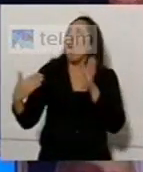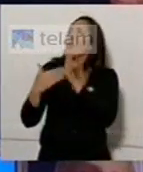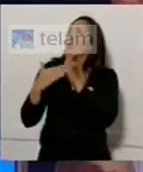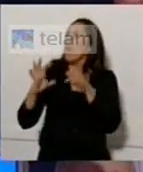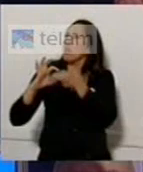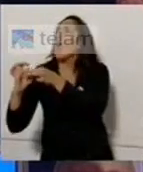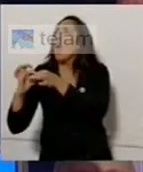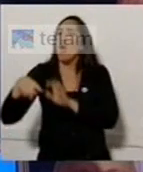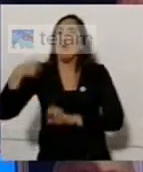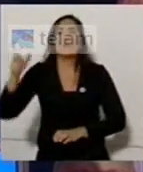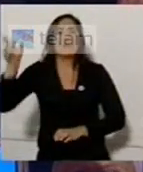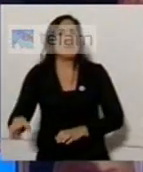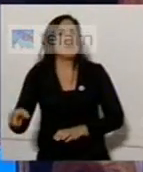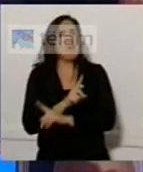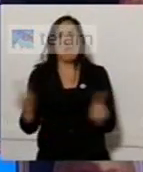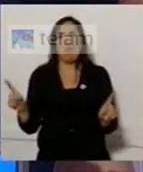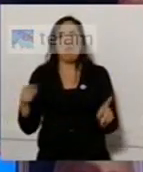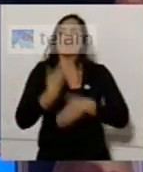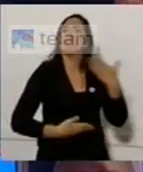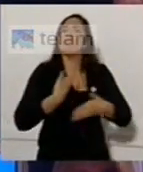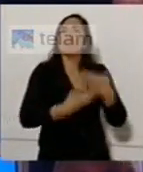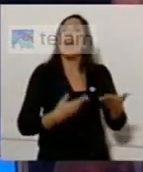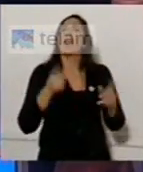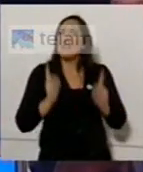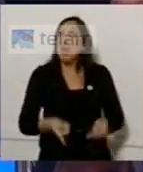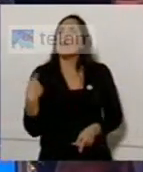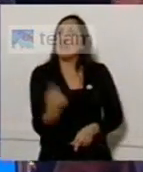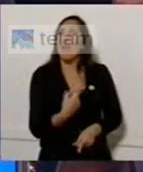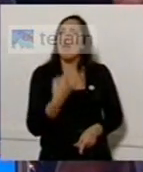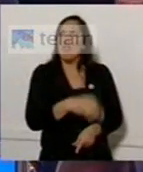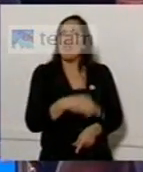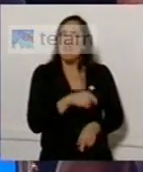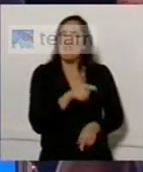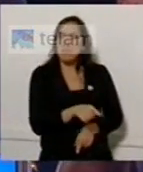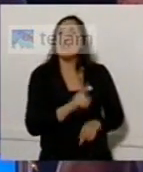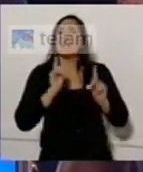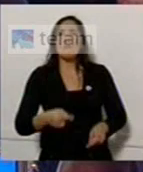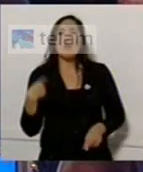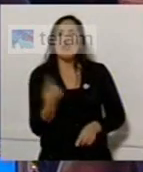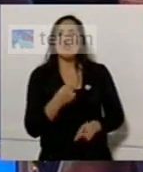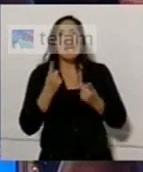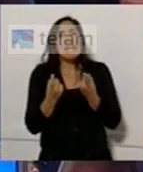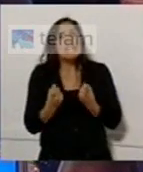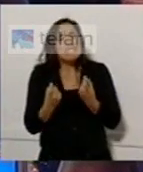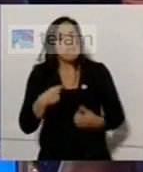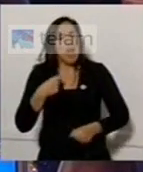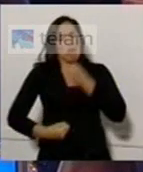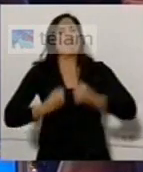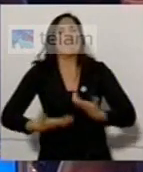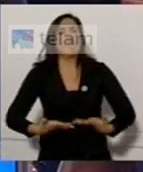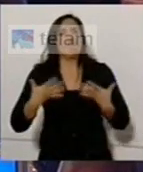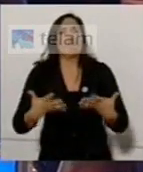deber, pero sobre todo la necesidad de empoderarnos nosotros mismos de